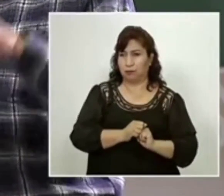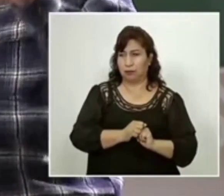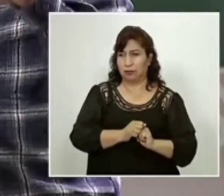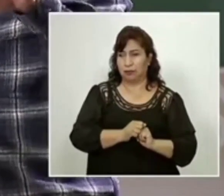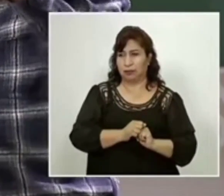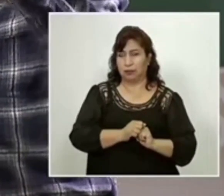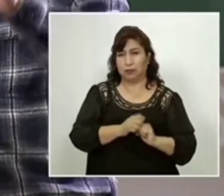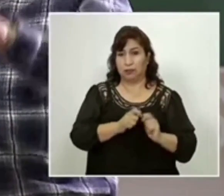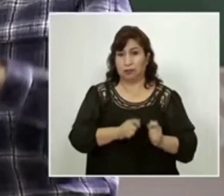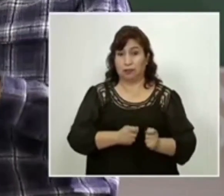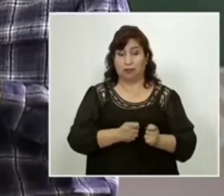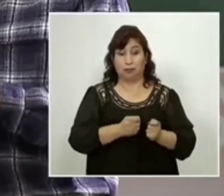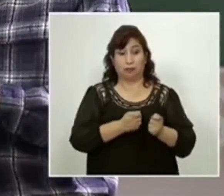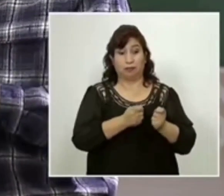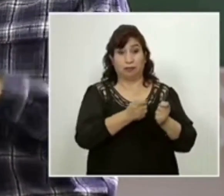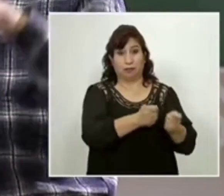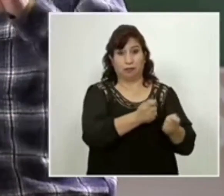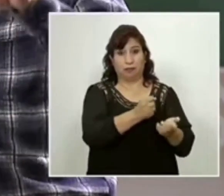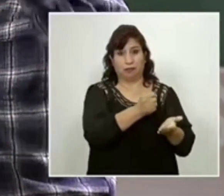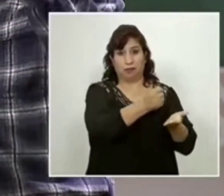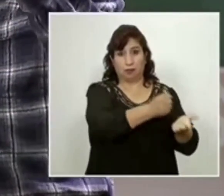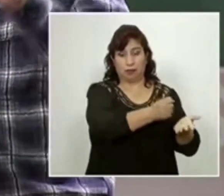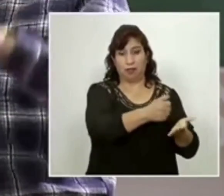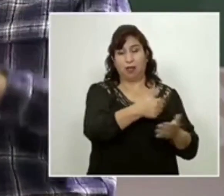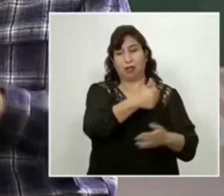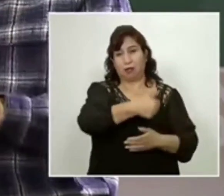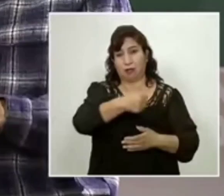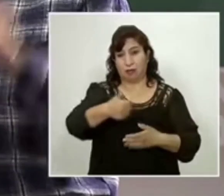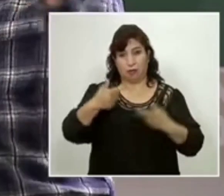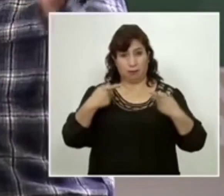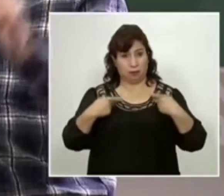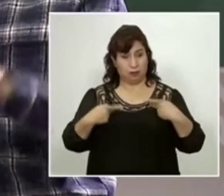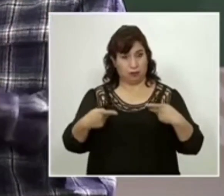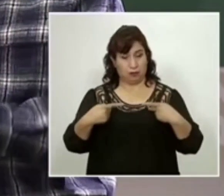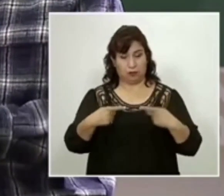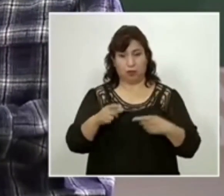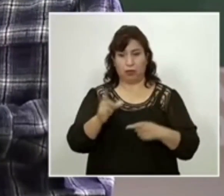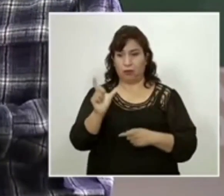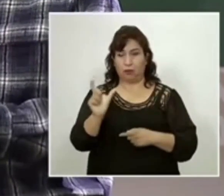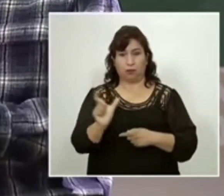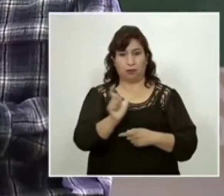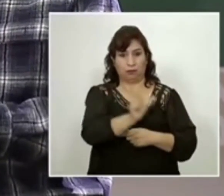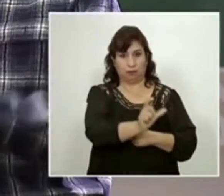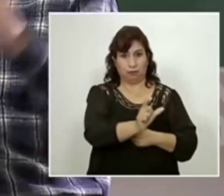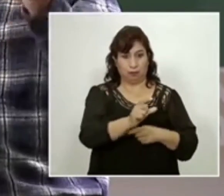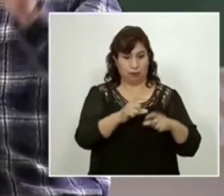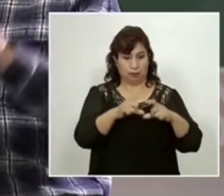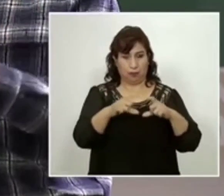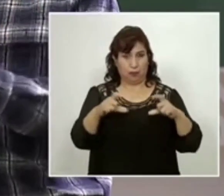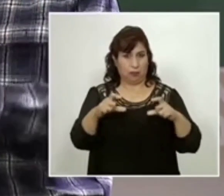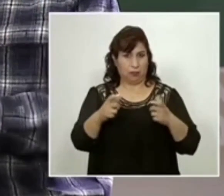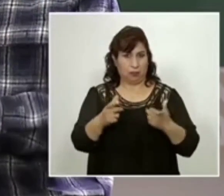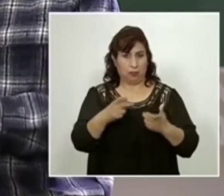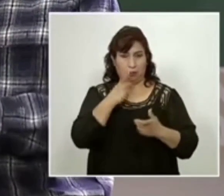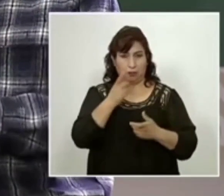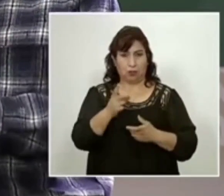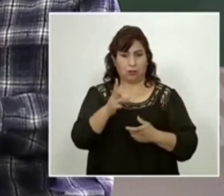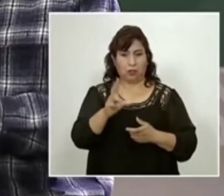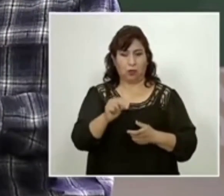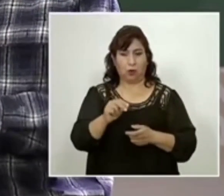se entregara a cada persona una tarjeta o un monedero